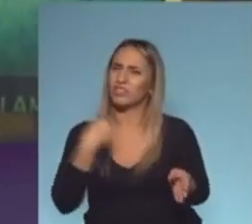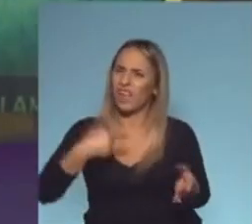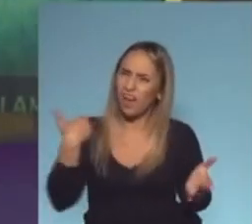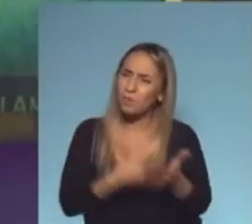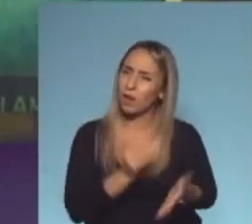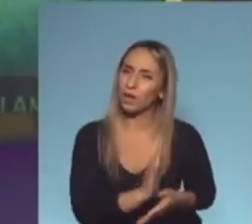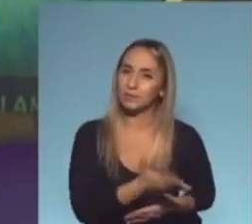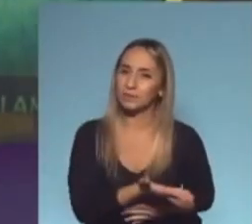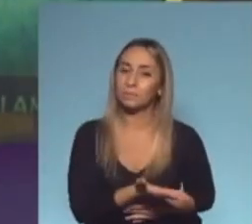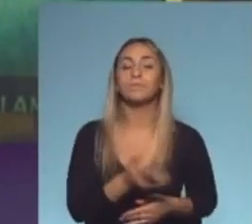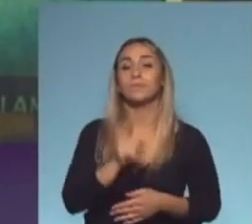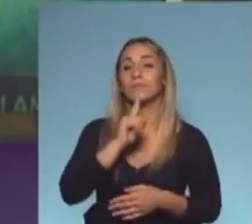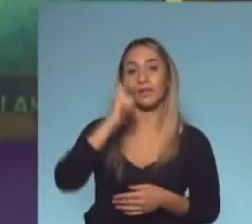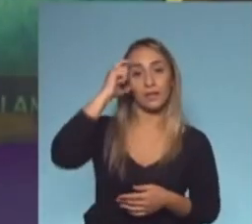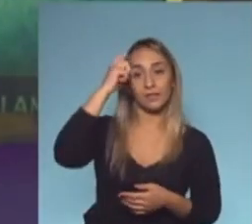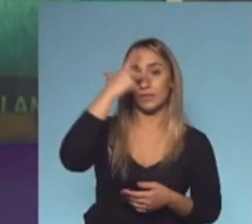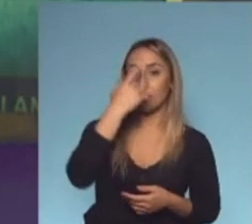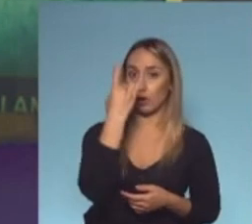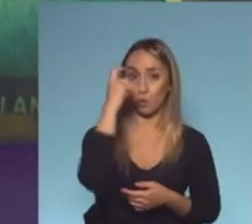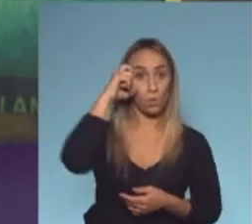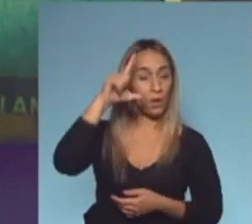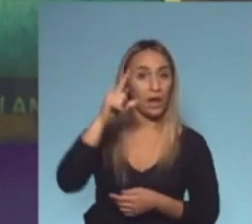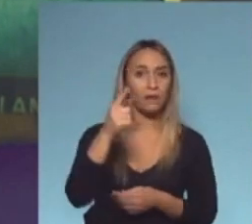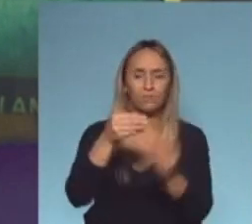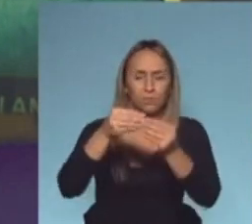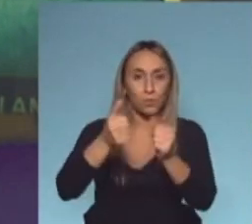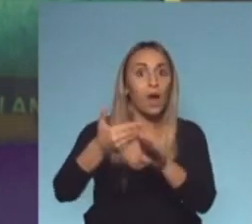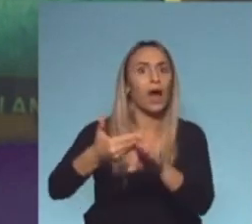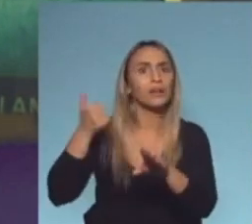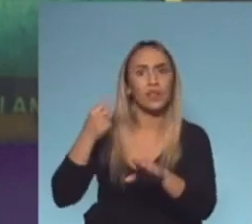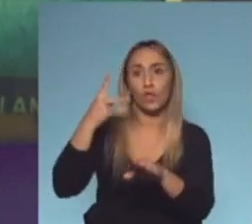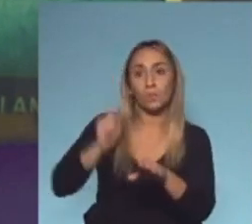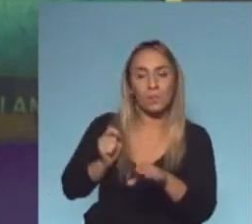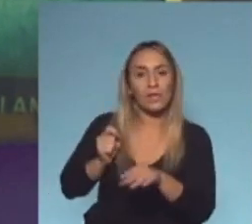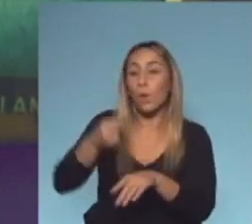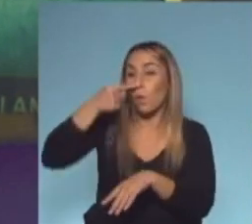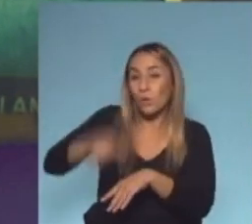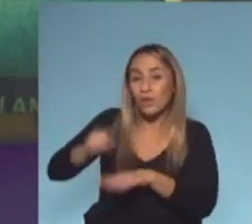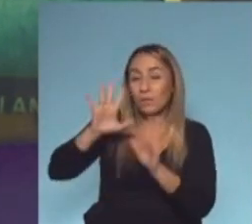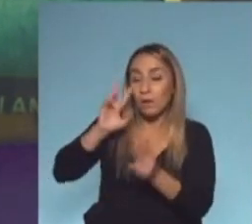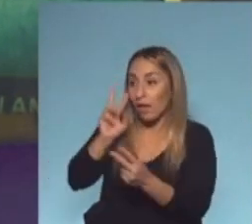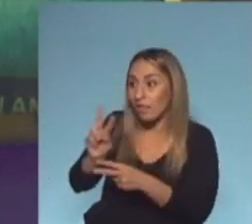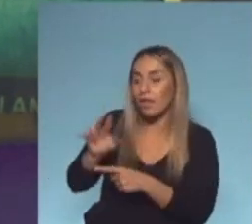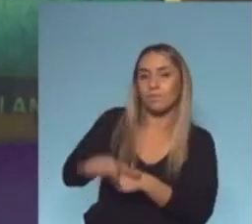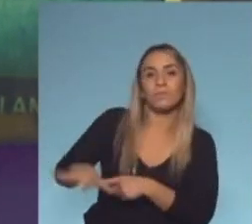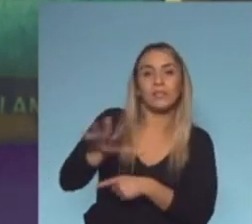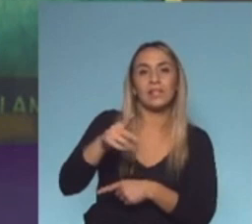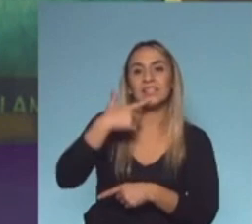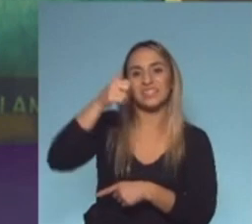de la Torre lleva desaparecido 2 meses. Se lo vio por última vez en San Vicente el 11 de